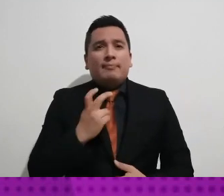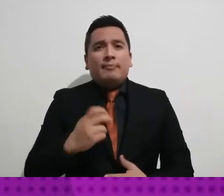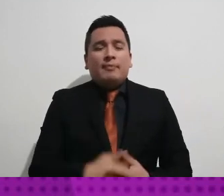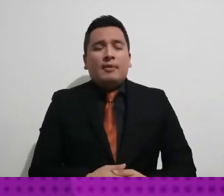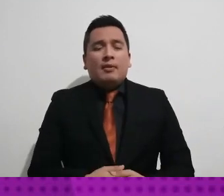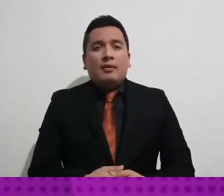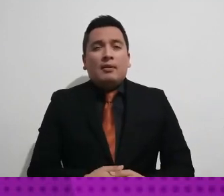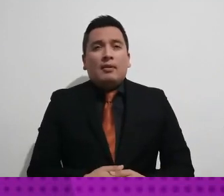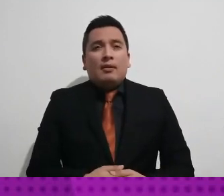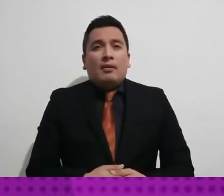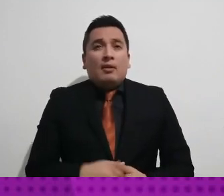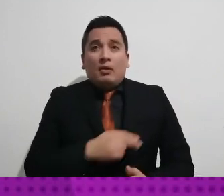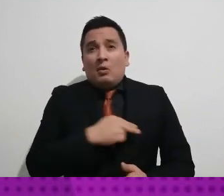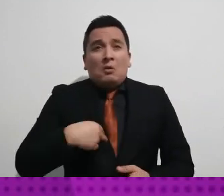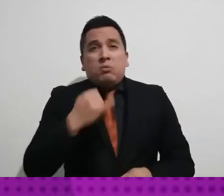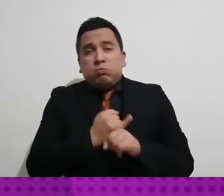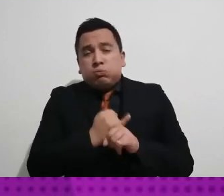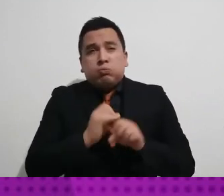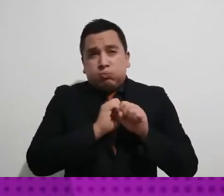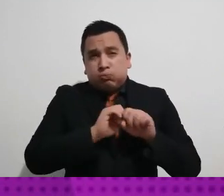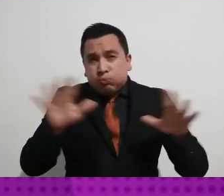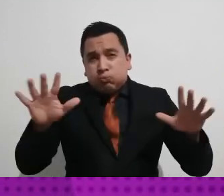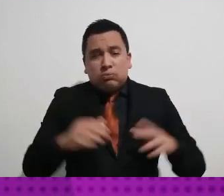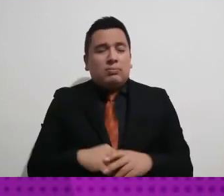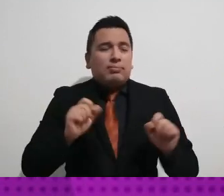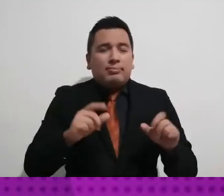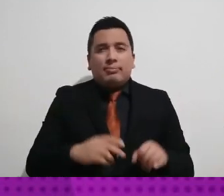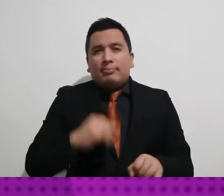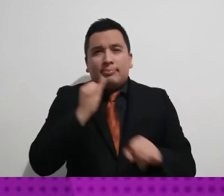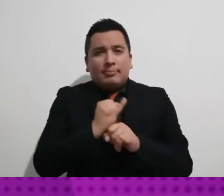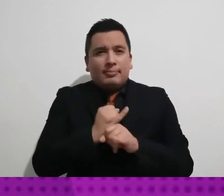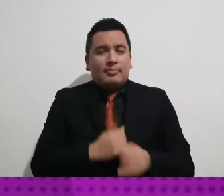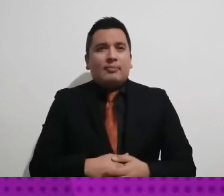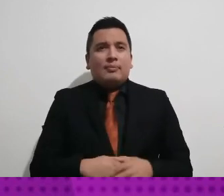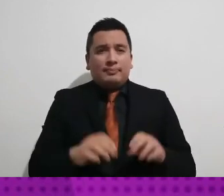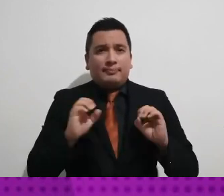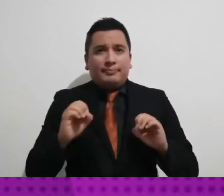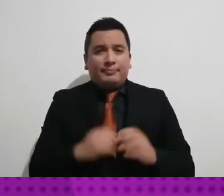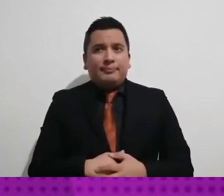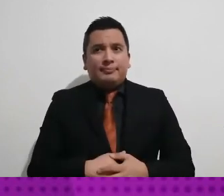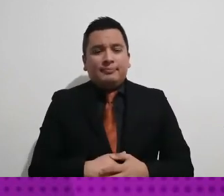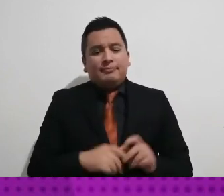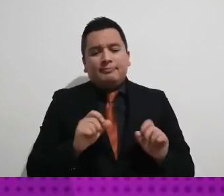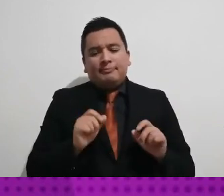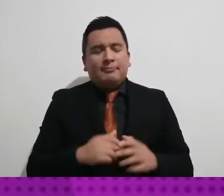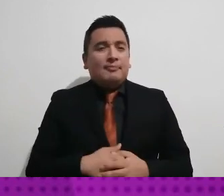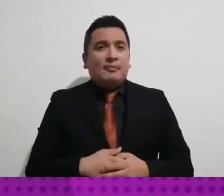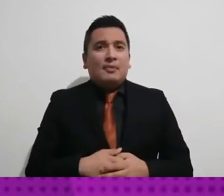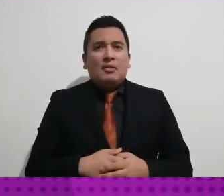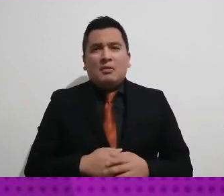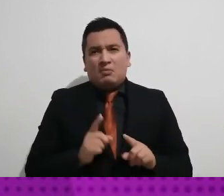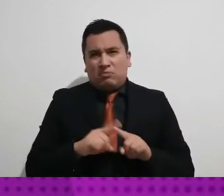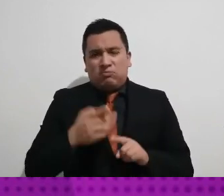de esta manera, con estas campañas en redes sociales, a través de medios digitales, a través de, pues los